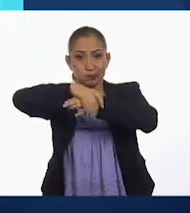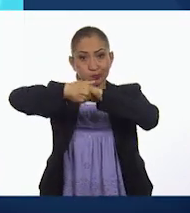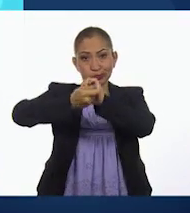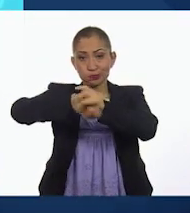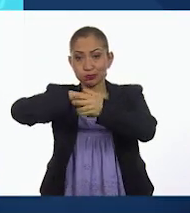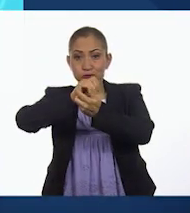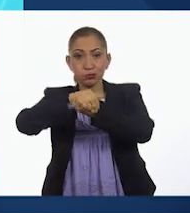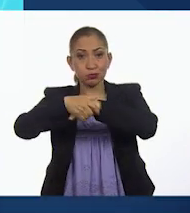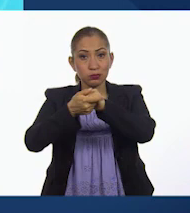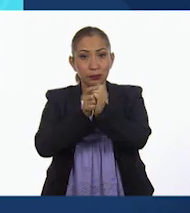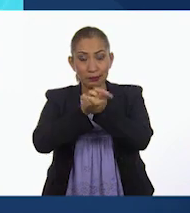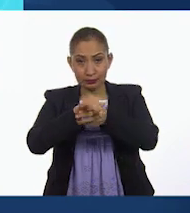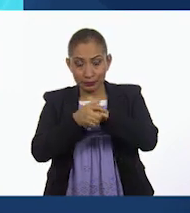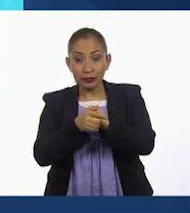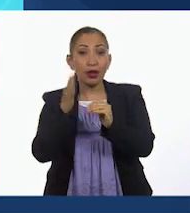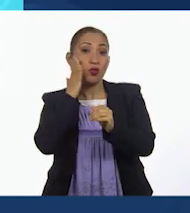agua.